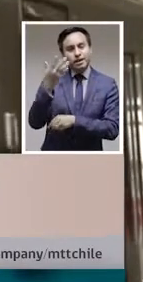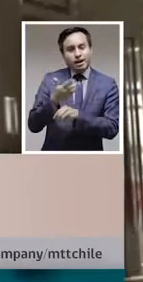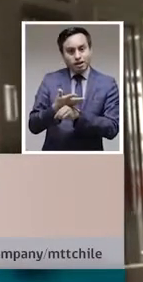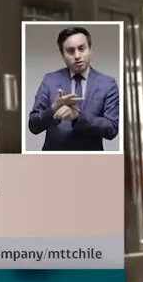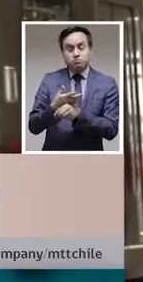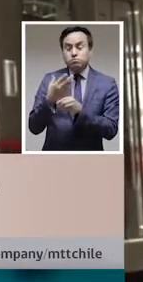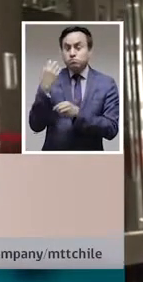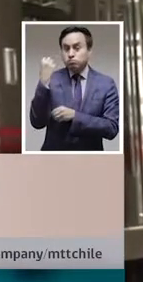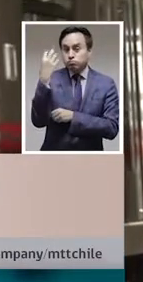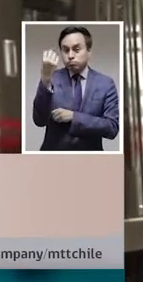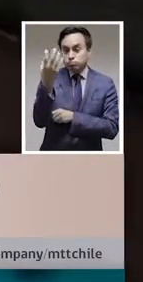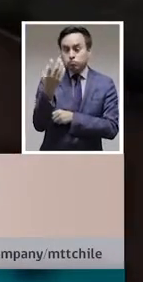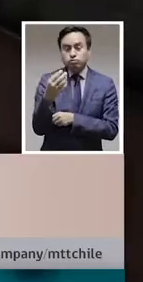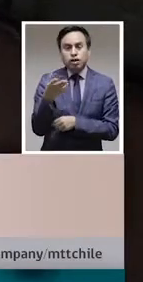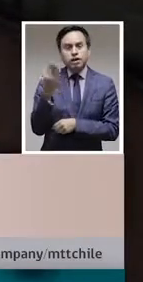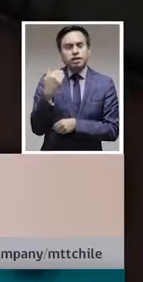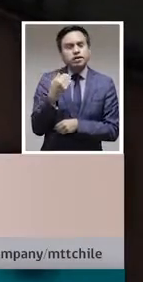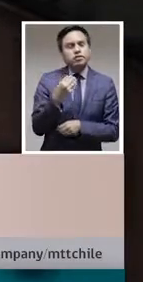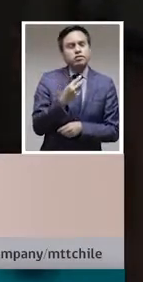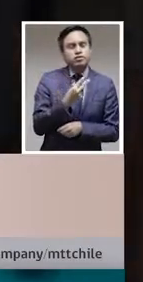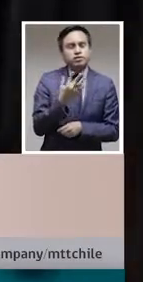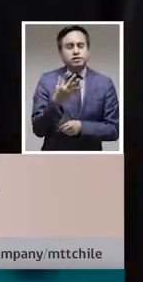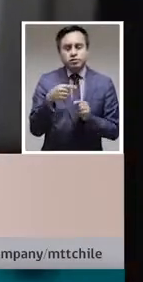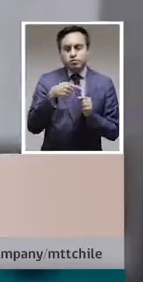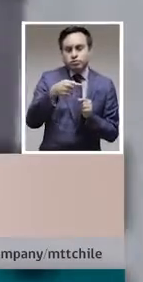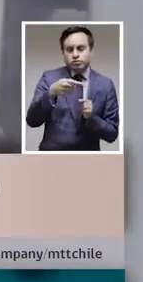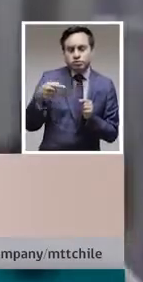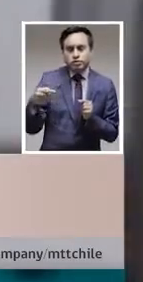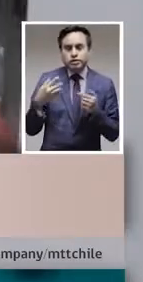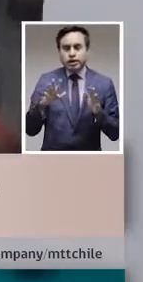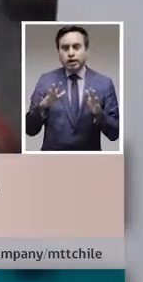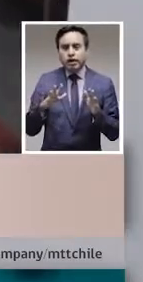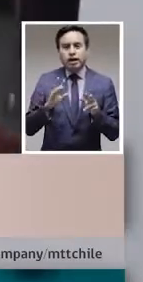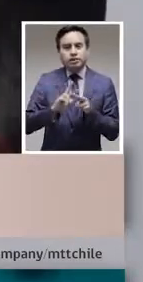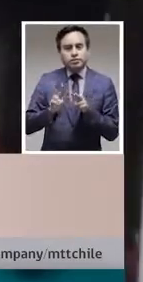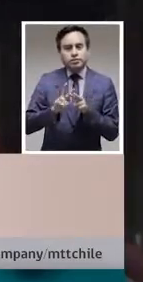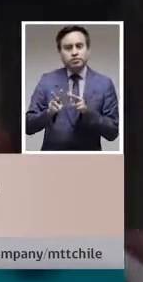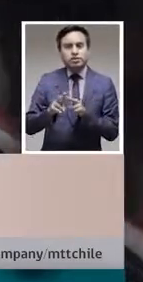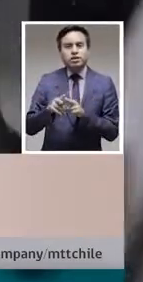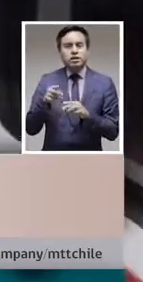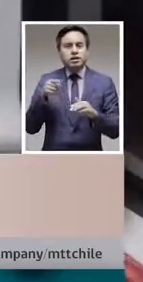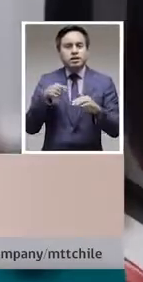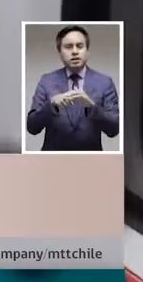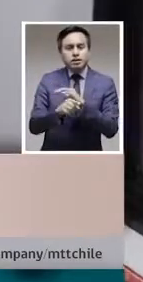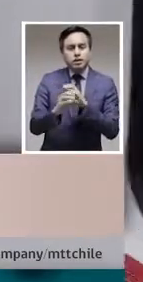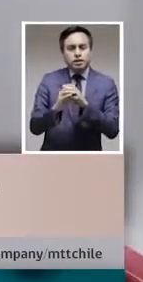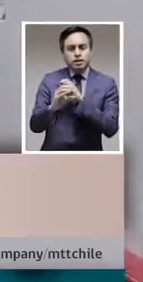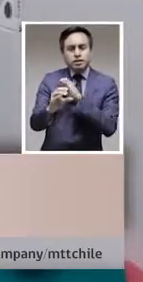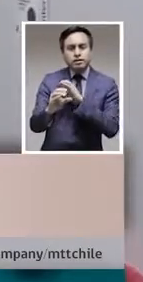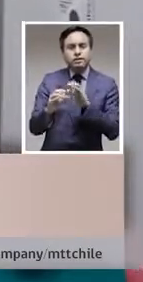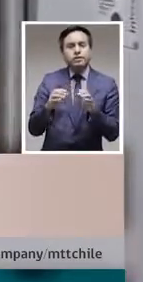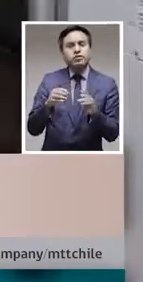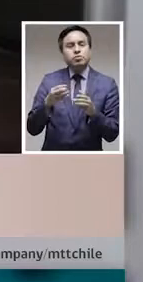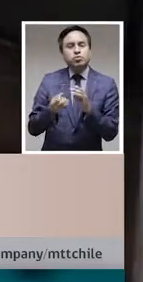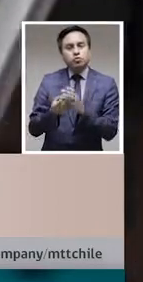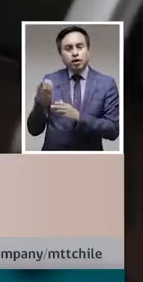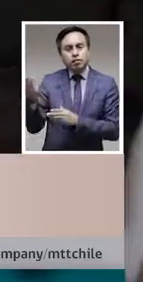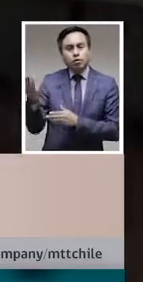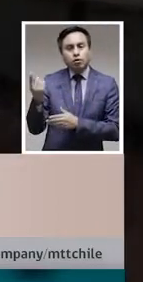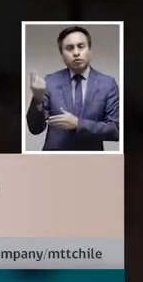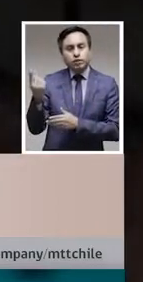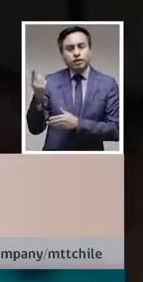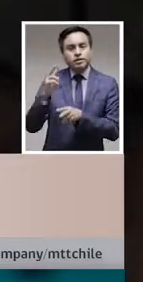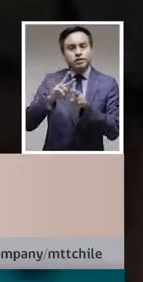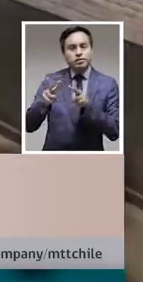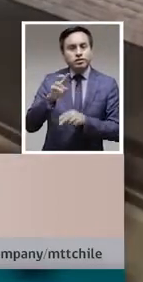Metro. En las líneas 2 y 5 particularmente, ya se han incorporado 11 nuevos trenes, todos